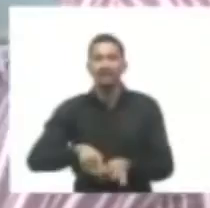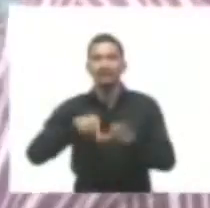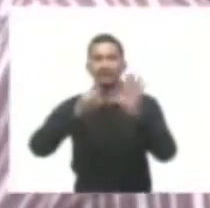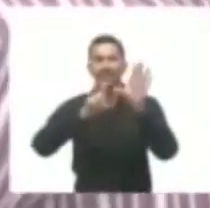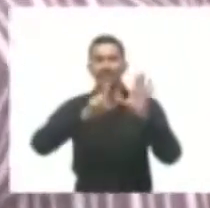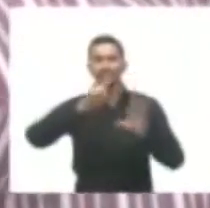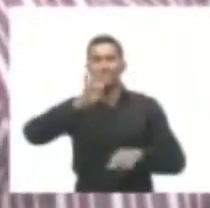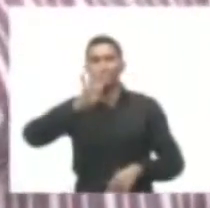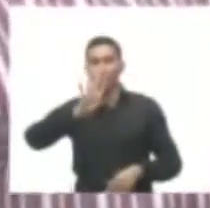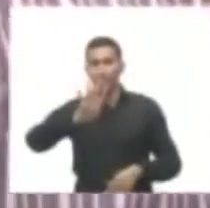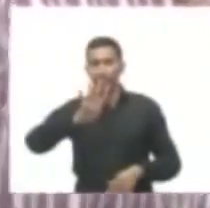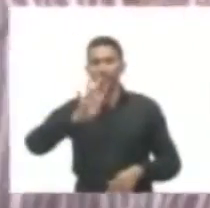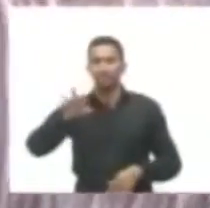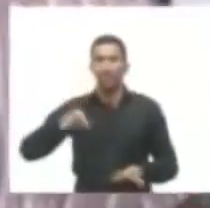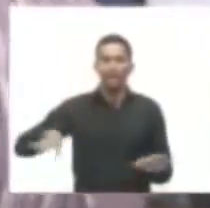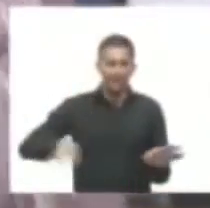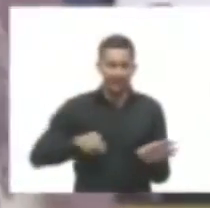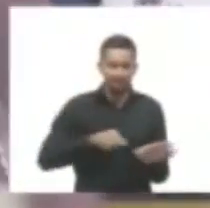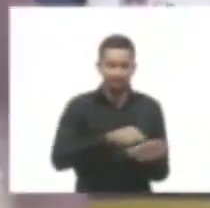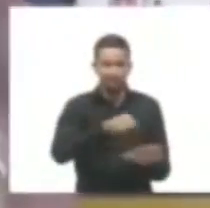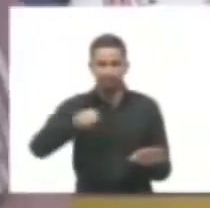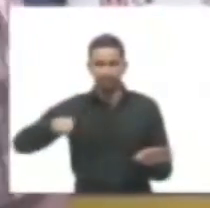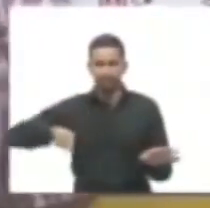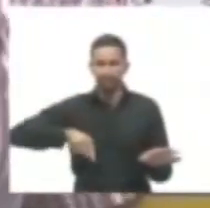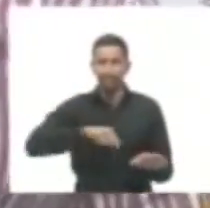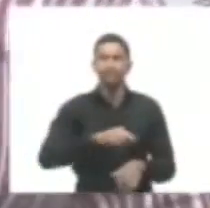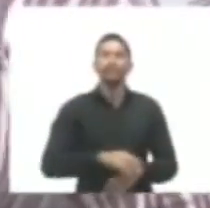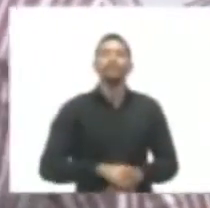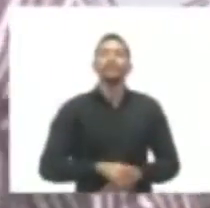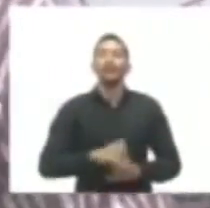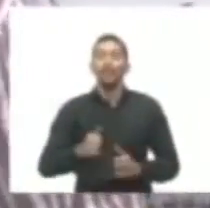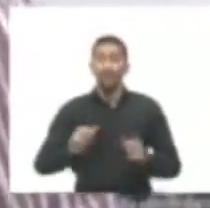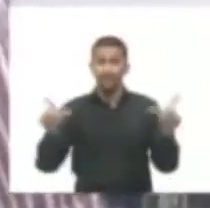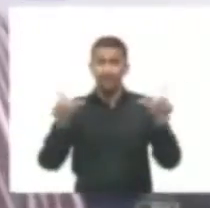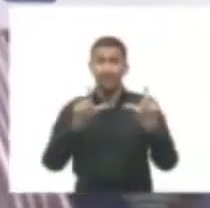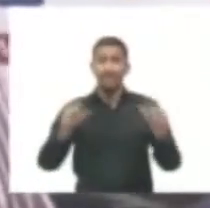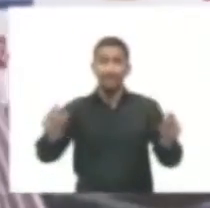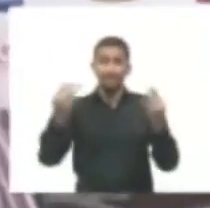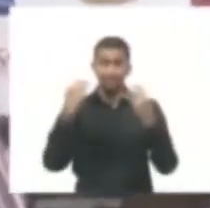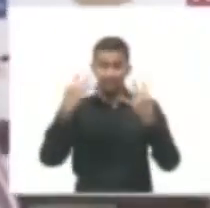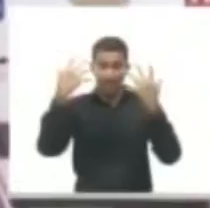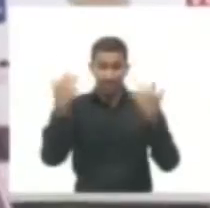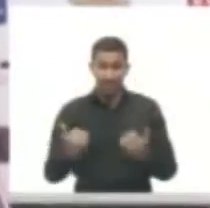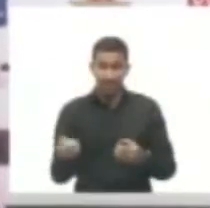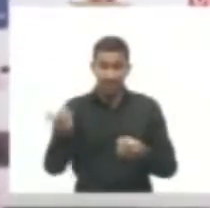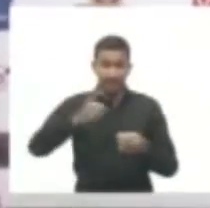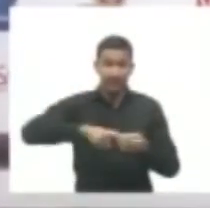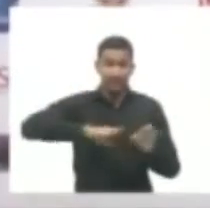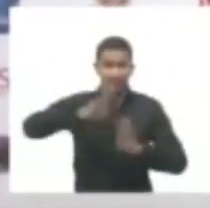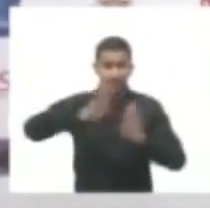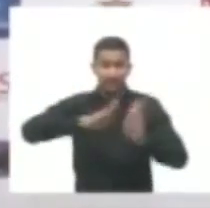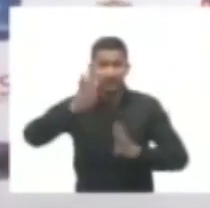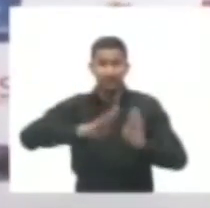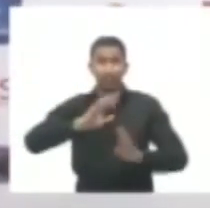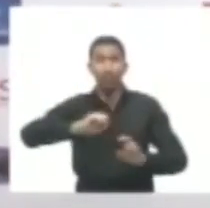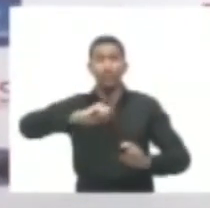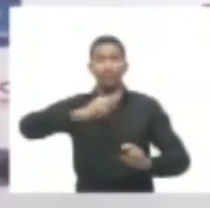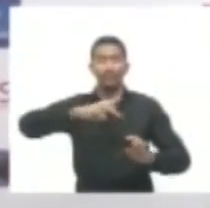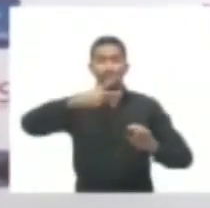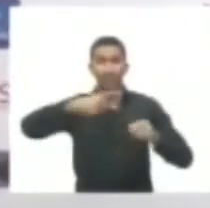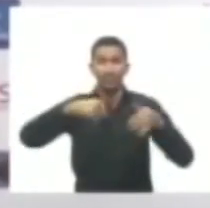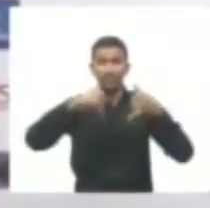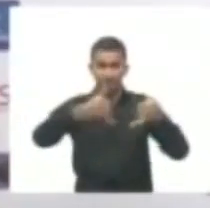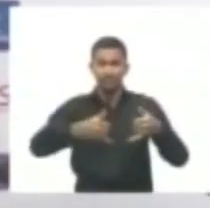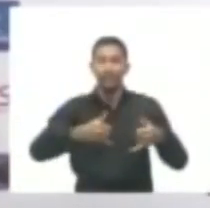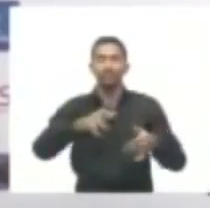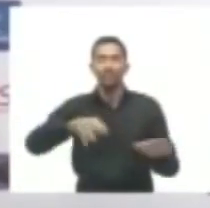bandas. Así es. Bueno, ya saben, todos los televidentes que ahora nos ven y quieran participar de esa segunda Supercopa a Buchácara